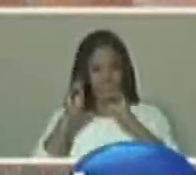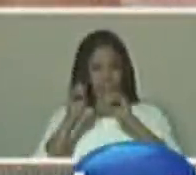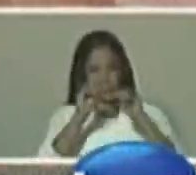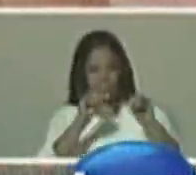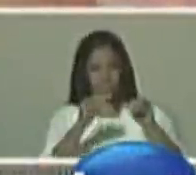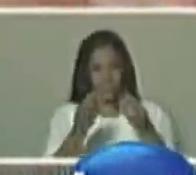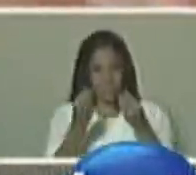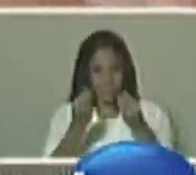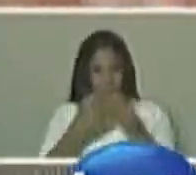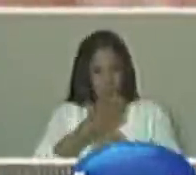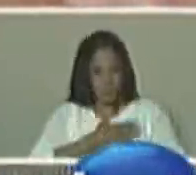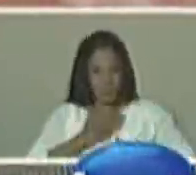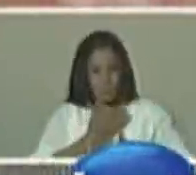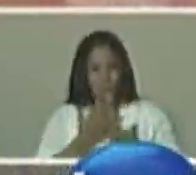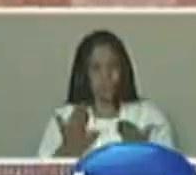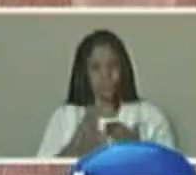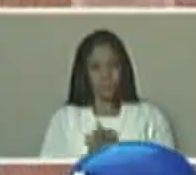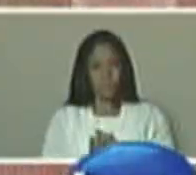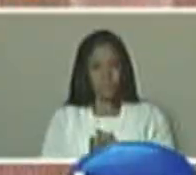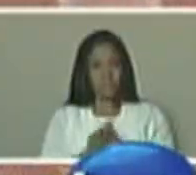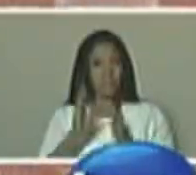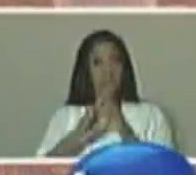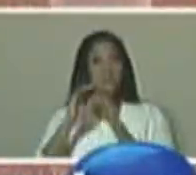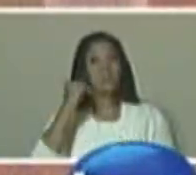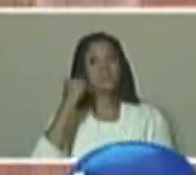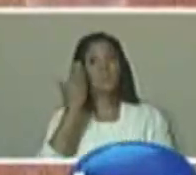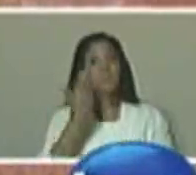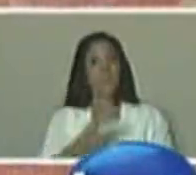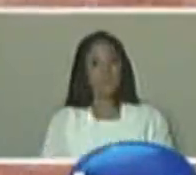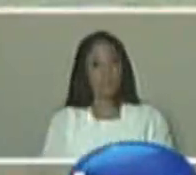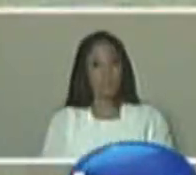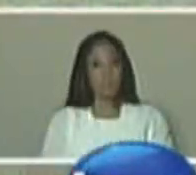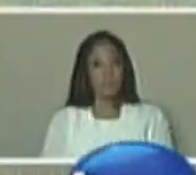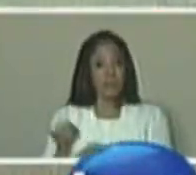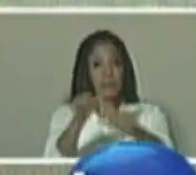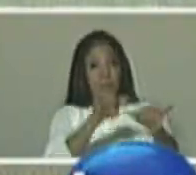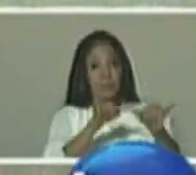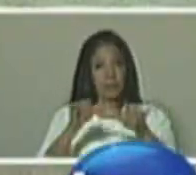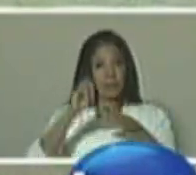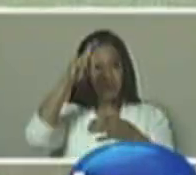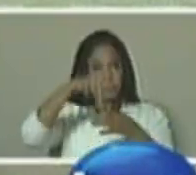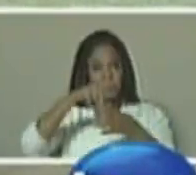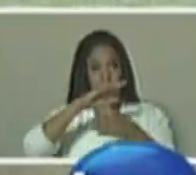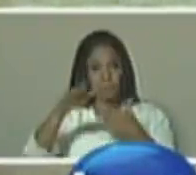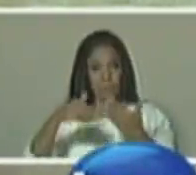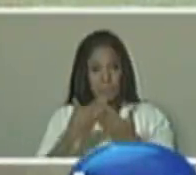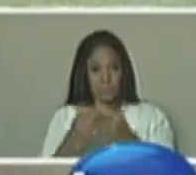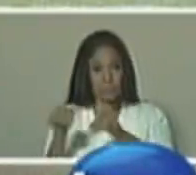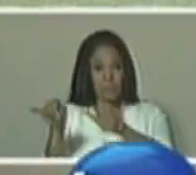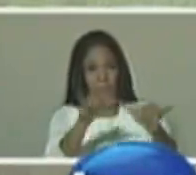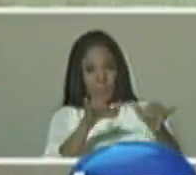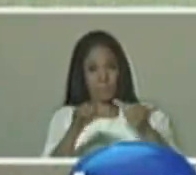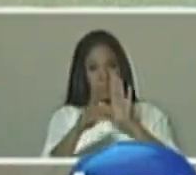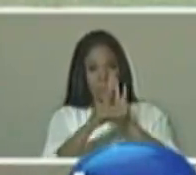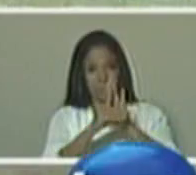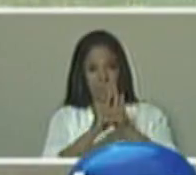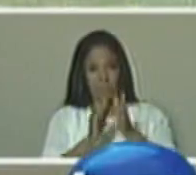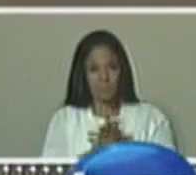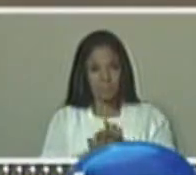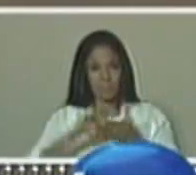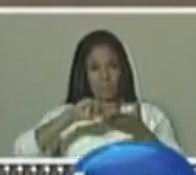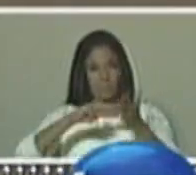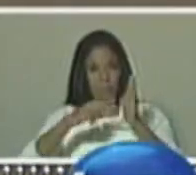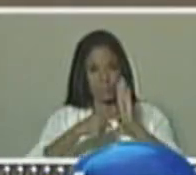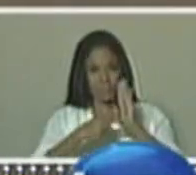con mucho placer. Y es que es sencillo, porque igual oportunidades para todos e iguales derechos